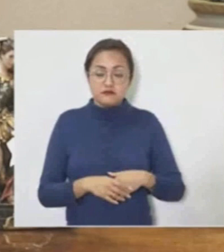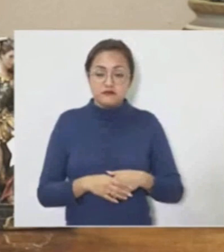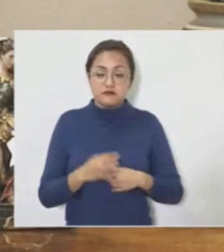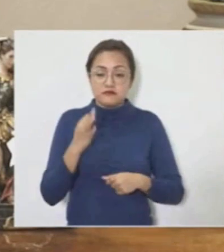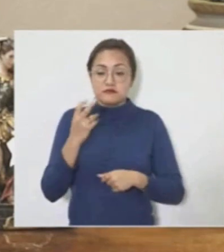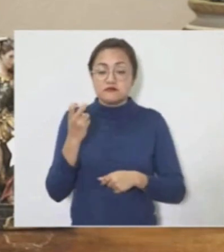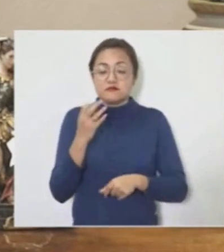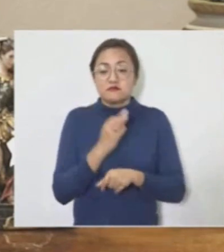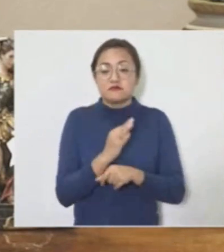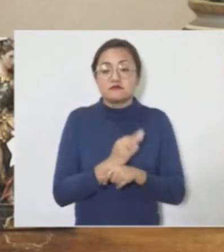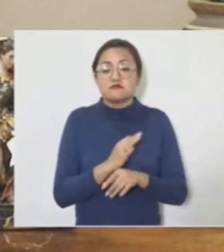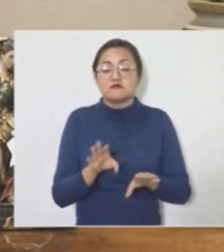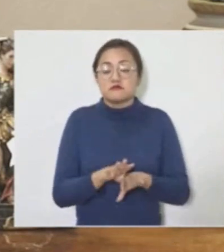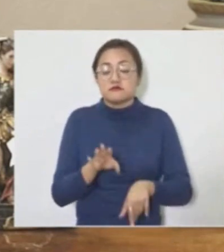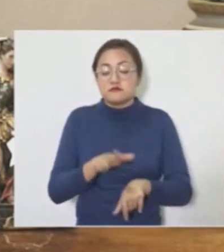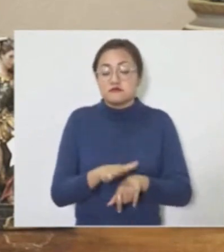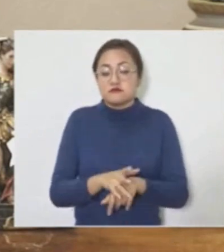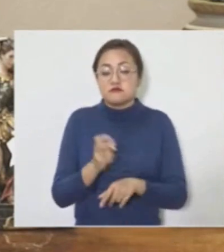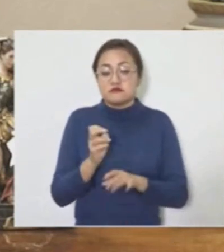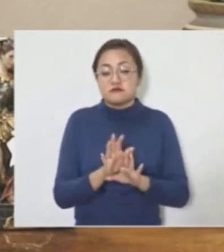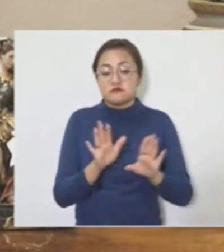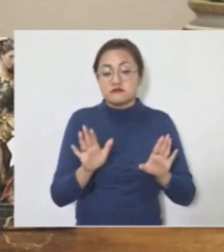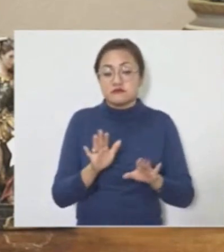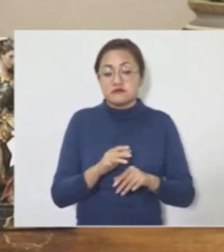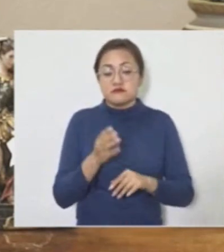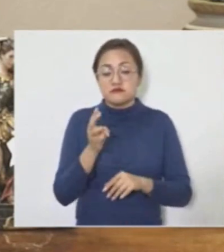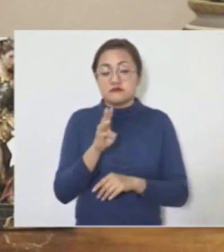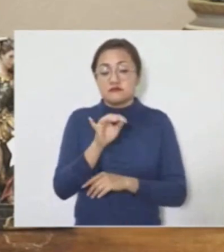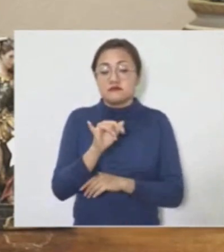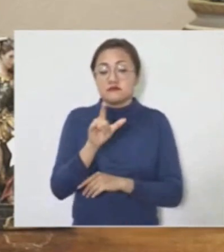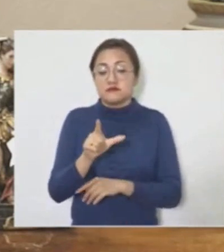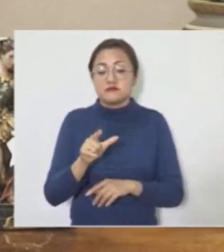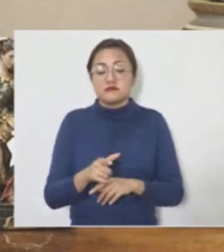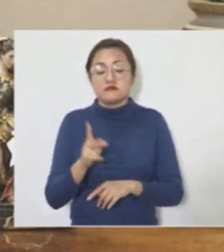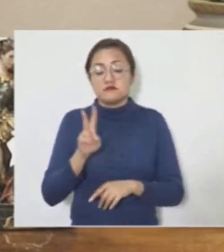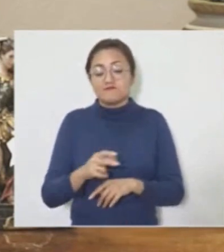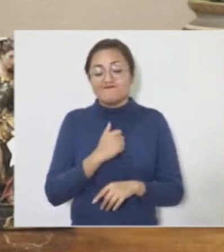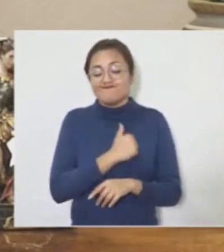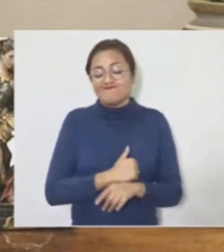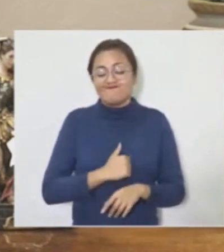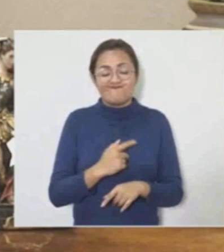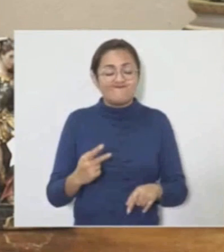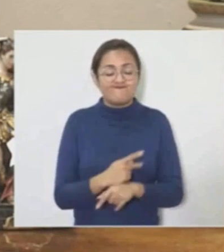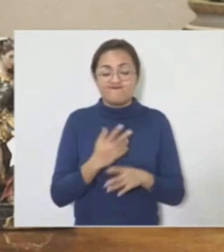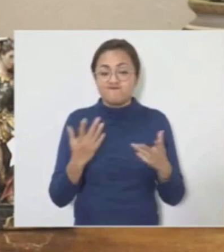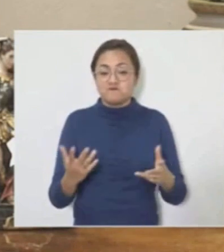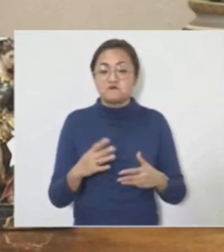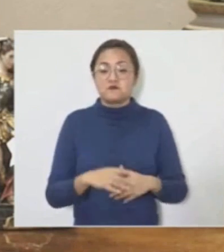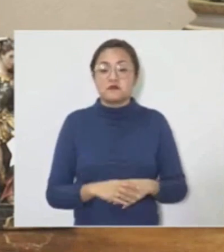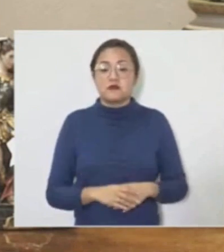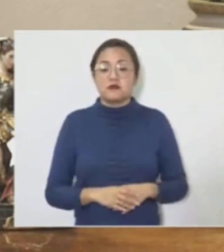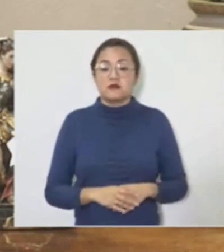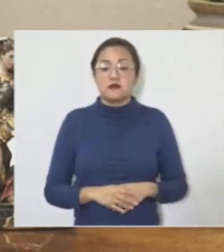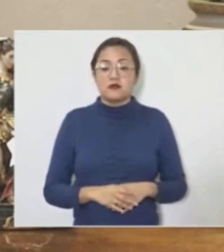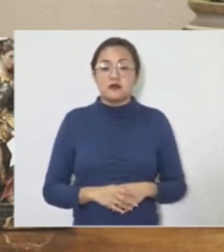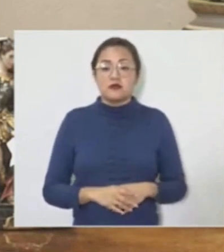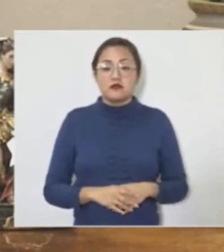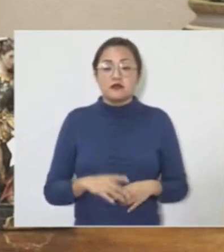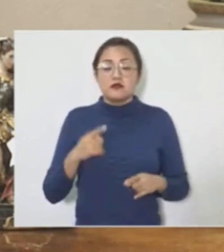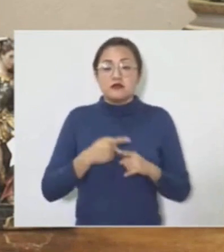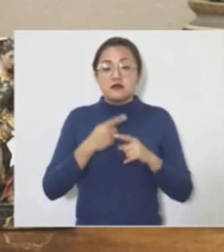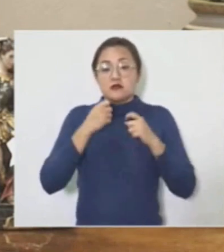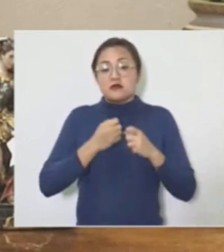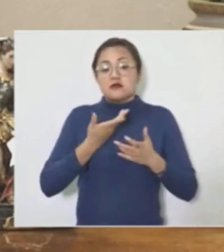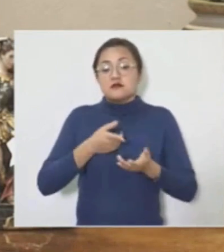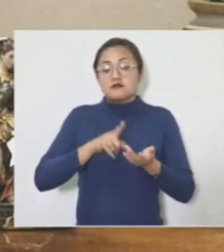esa llamada unir de lamentable paso por la seguridad